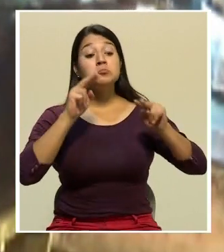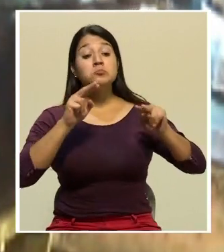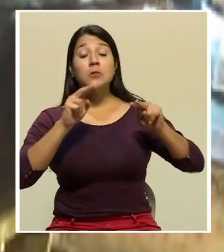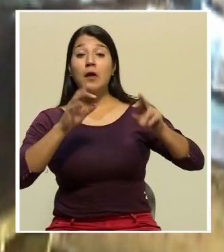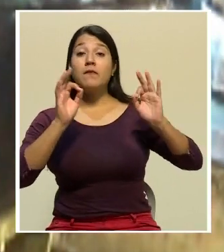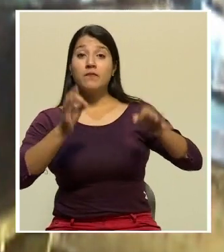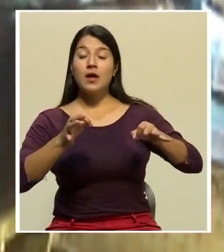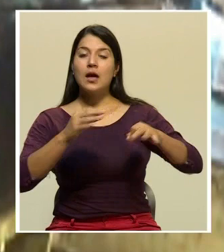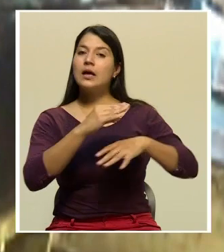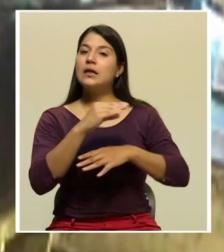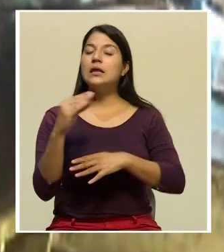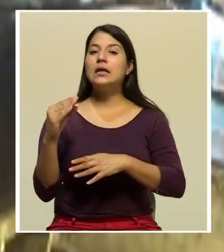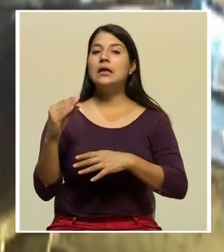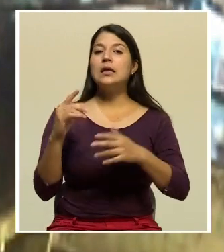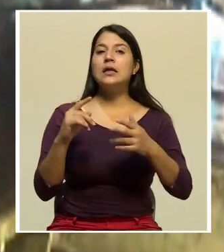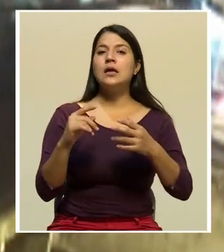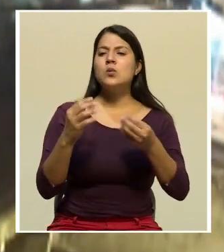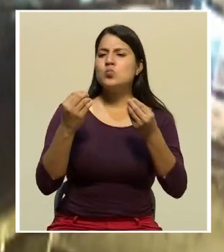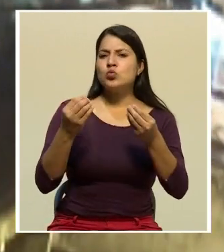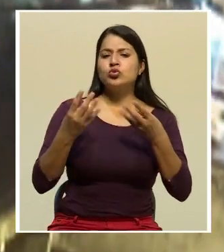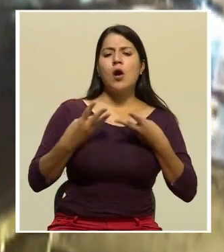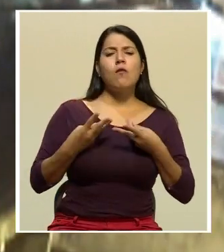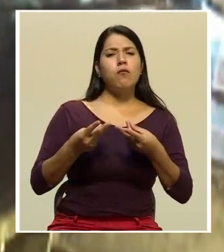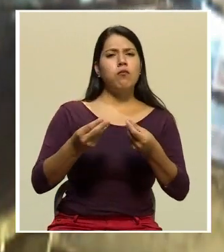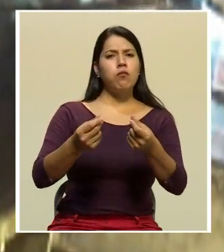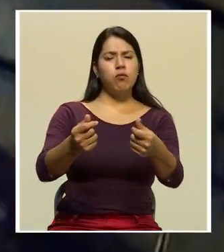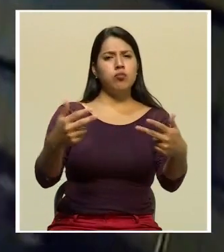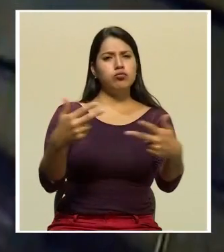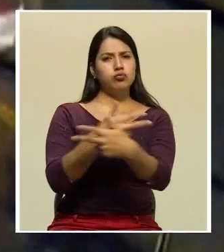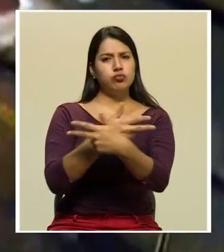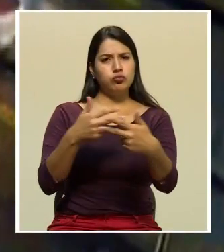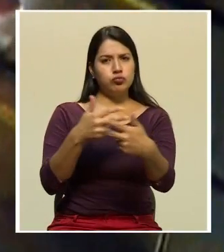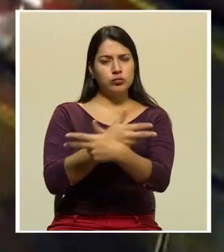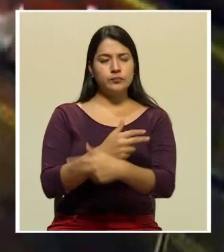visibilidad y mucha fluidez en la carretera.